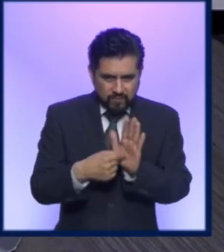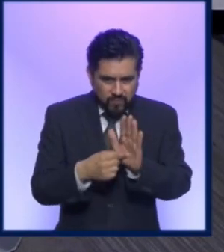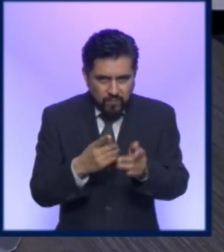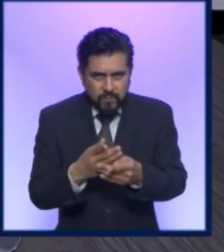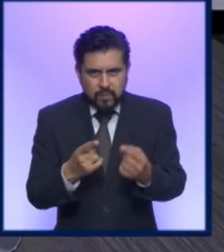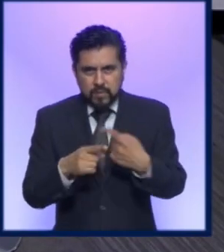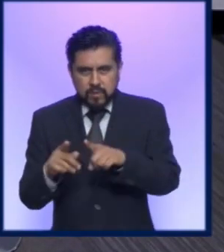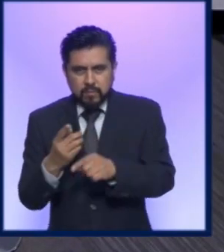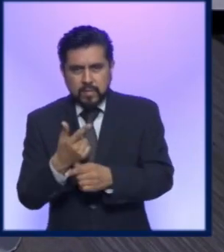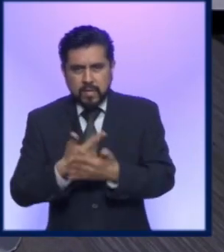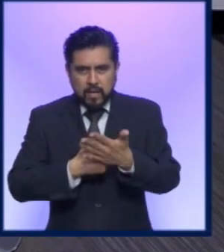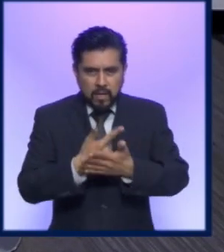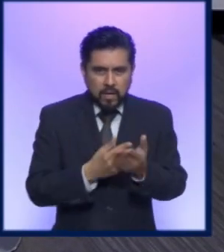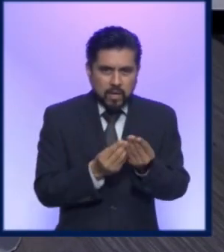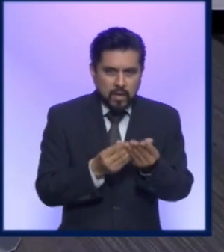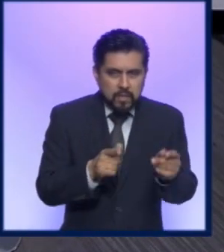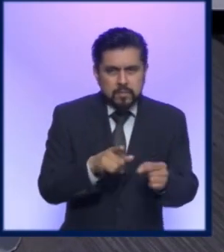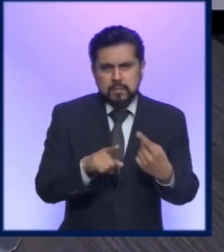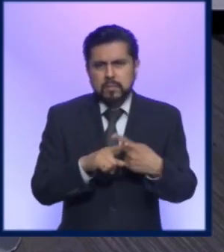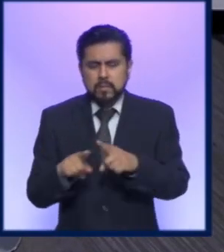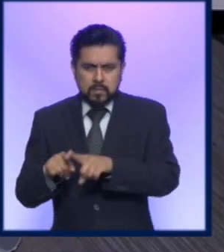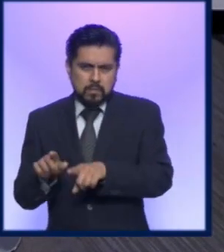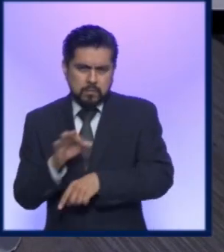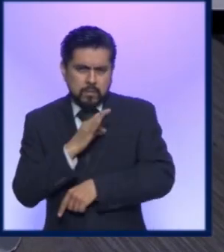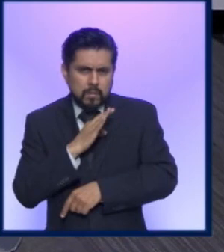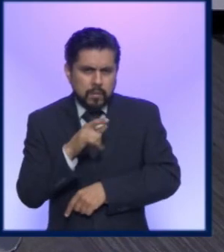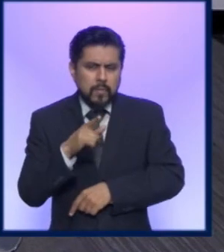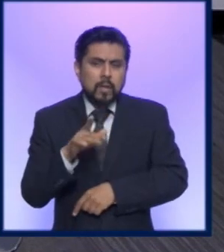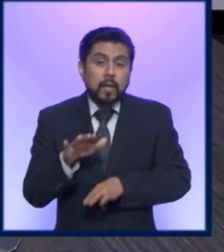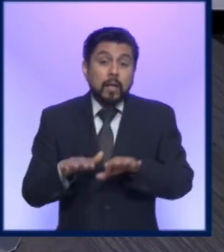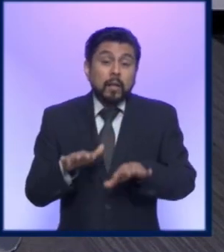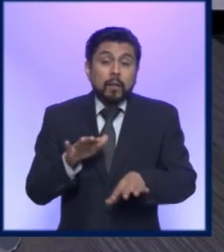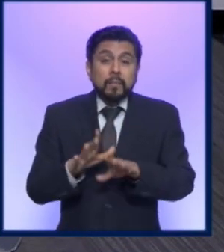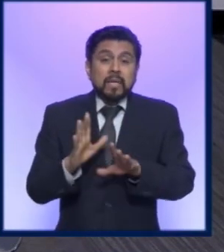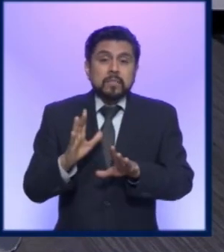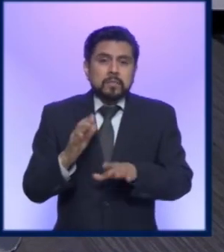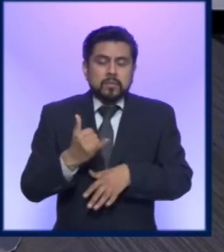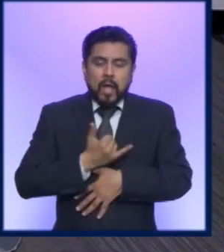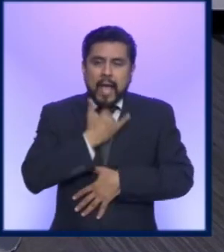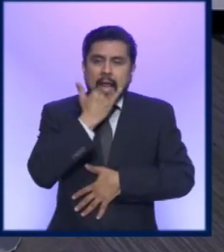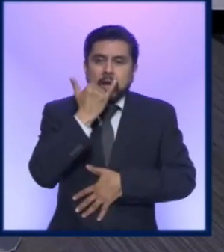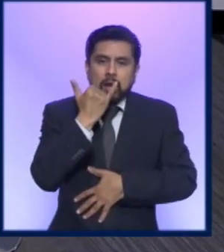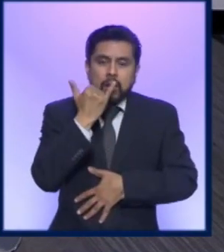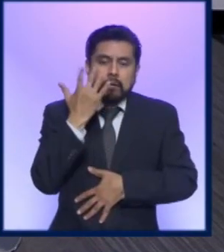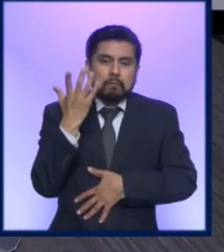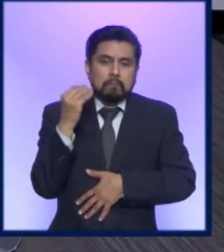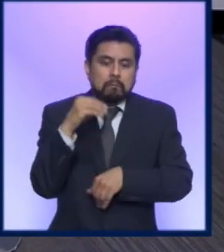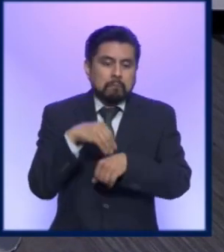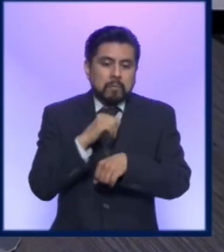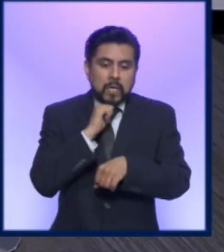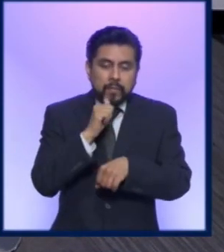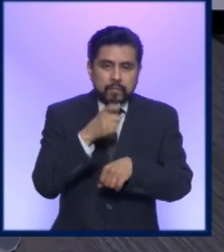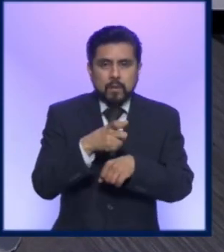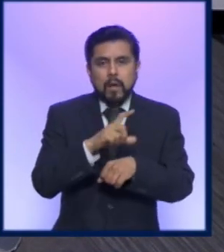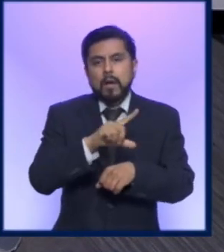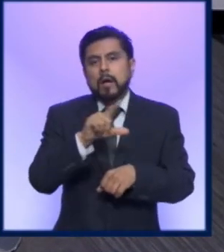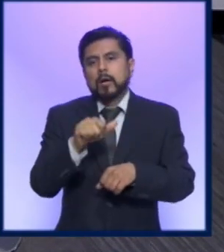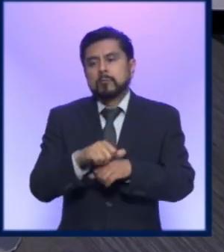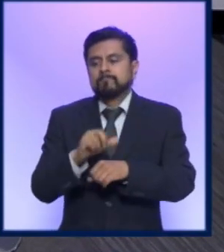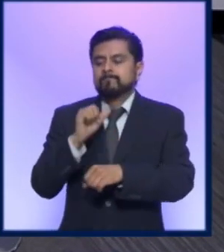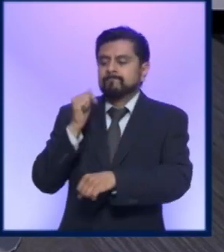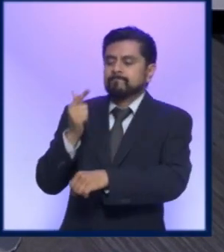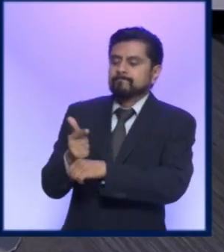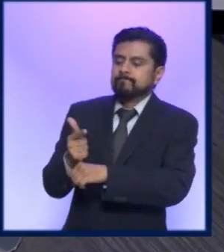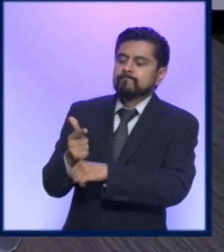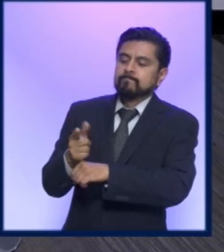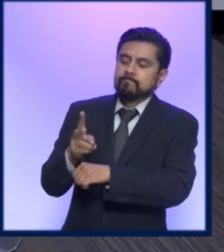egresos en para tal efecto Lo cierto es que pues pueden incurrir en omisiones que deriven en que la autoridad fiscalizadora